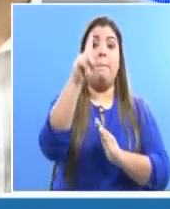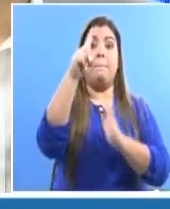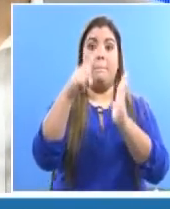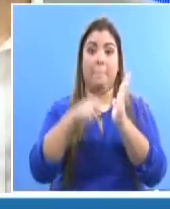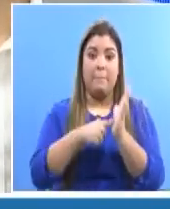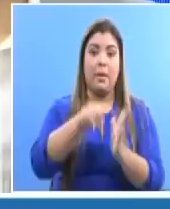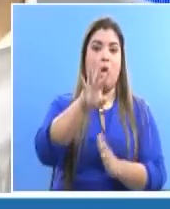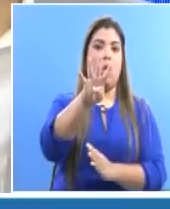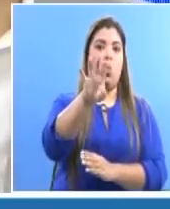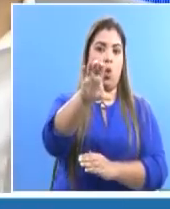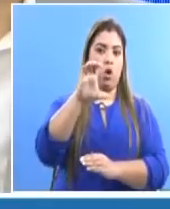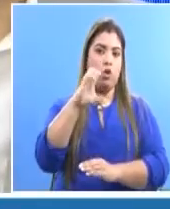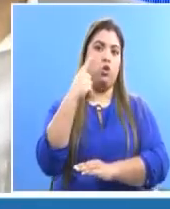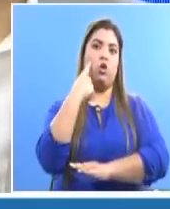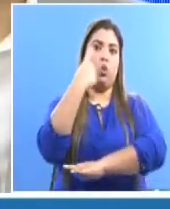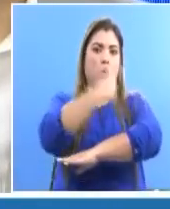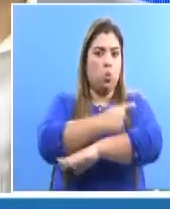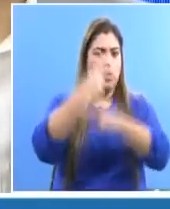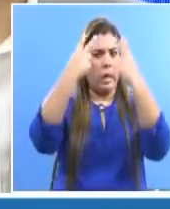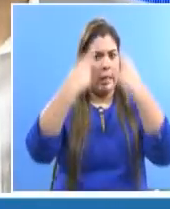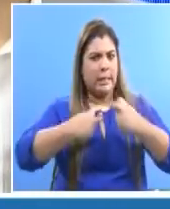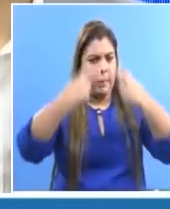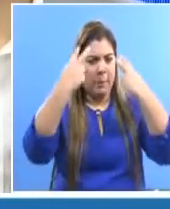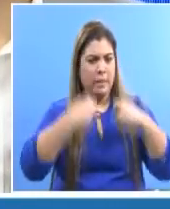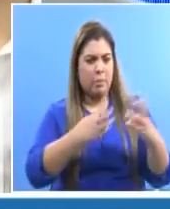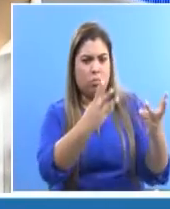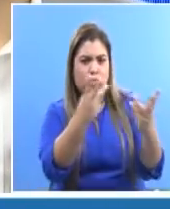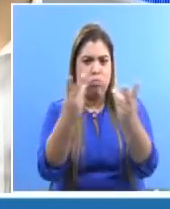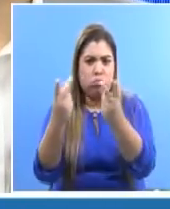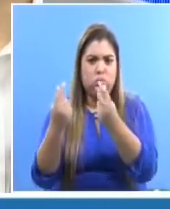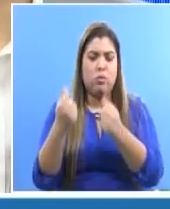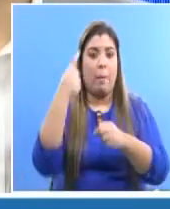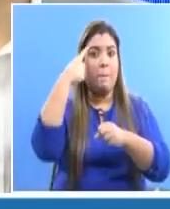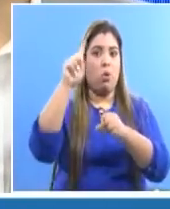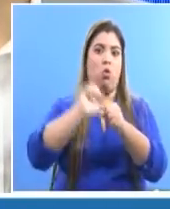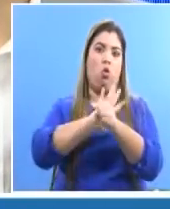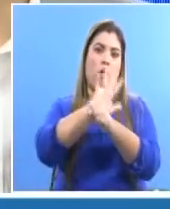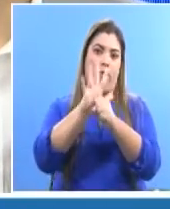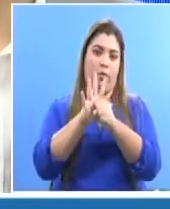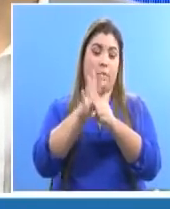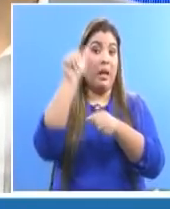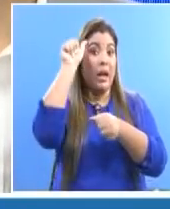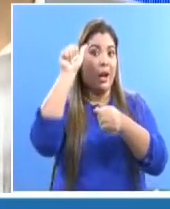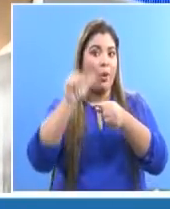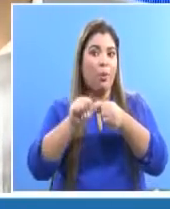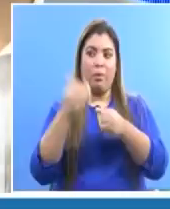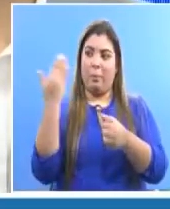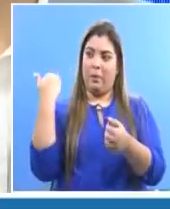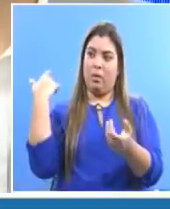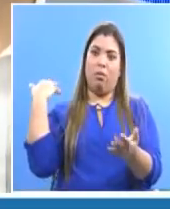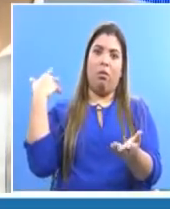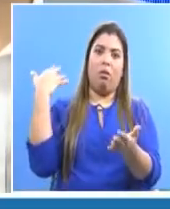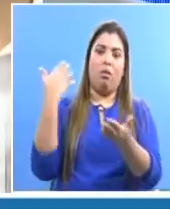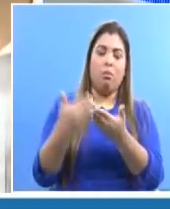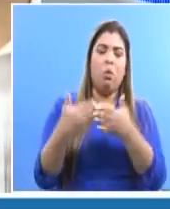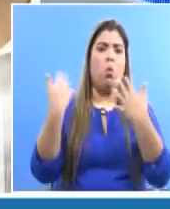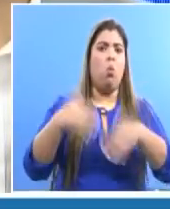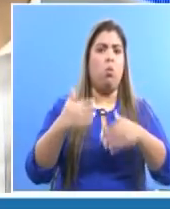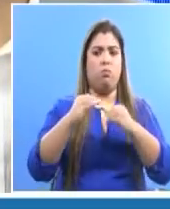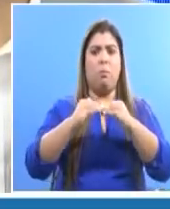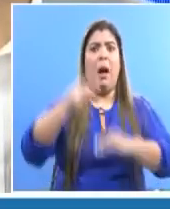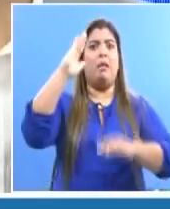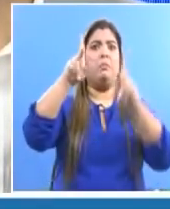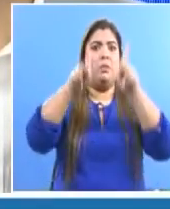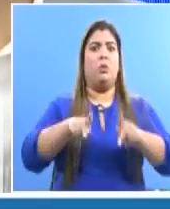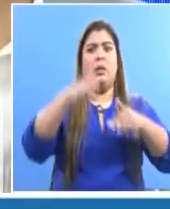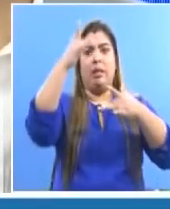1.400 y la tasa de positividad tuvo un aumento. Recordar que la meta que veníamos manejando durante el tiempo del